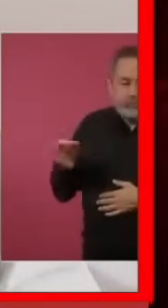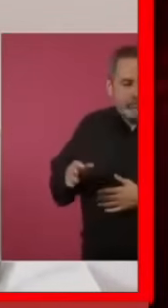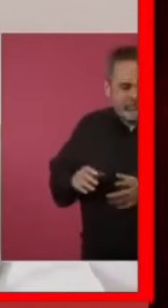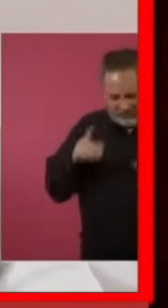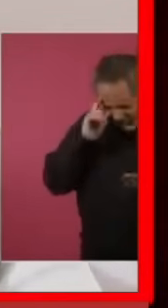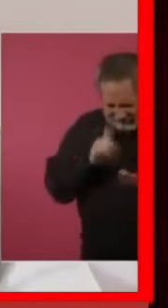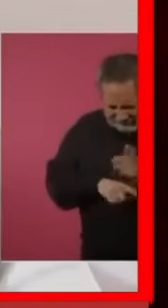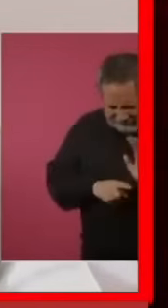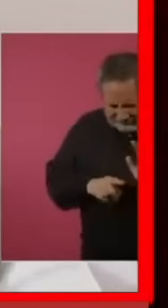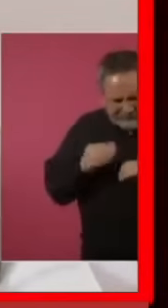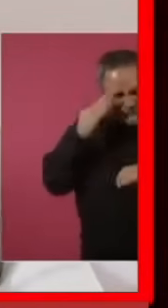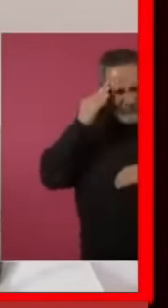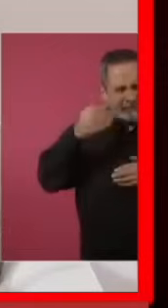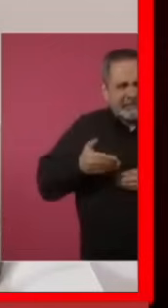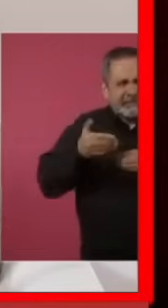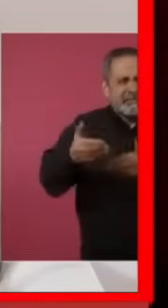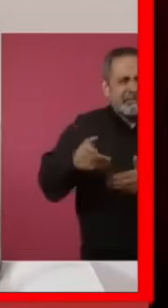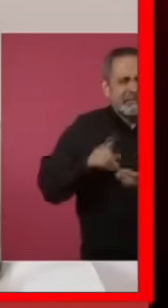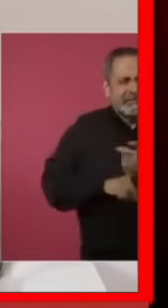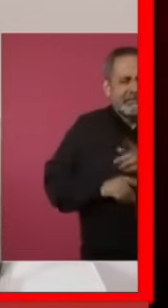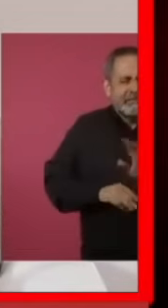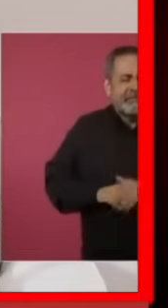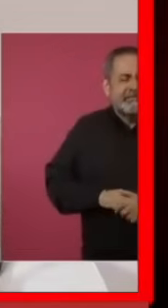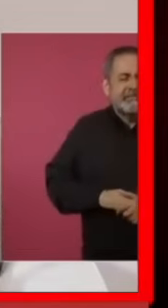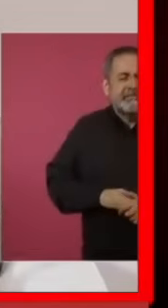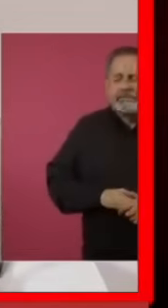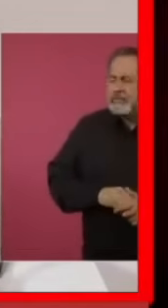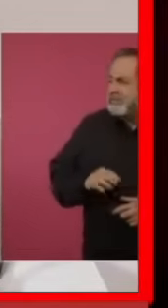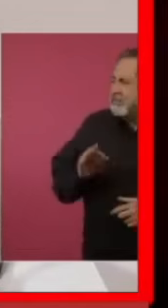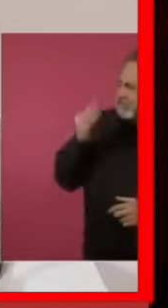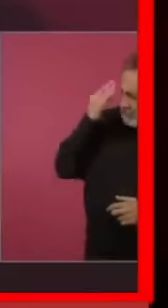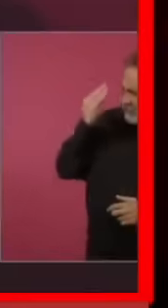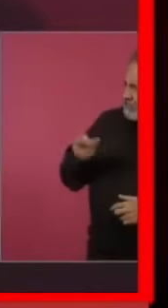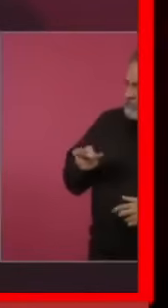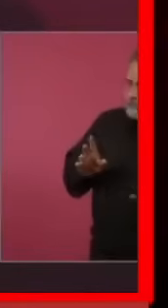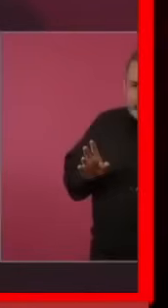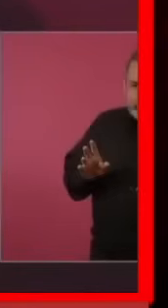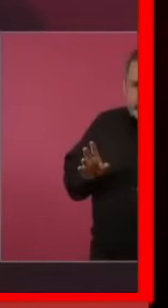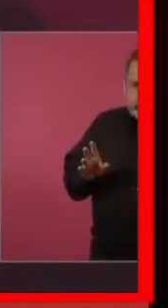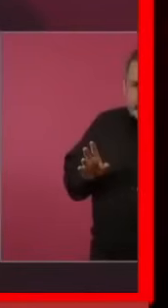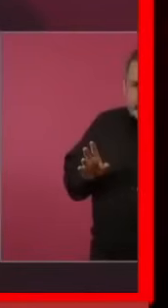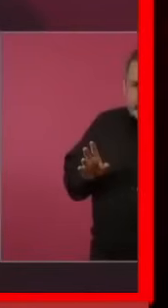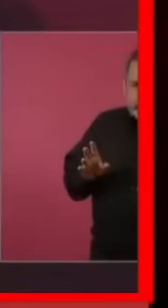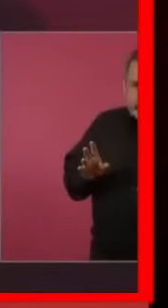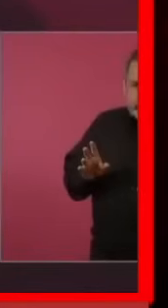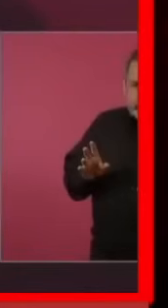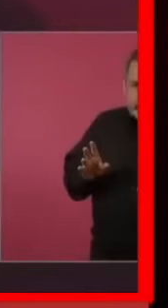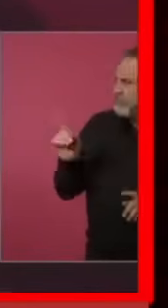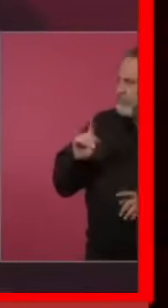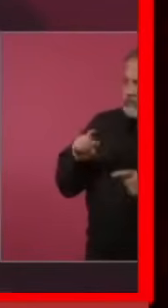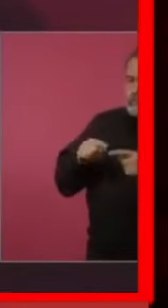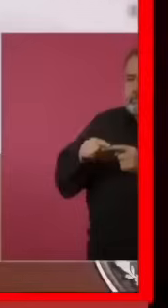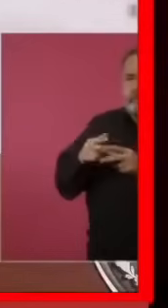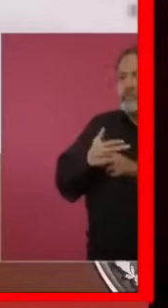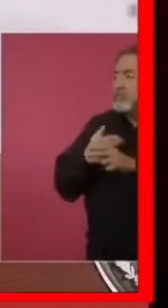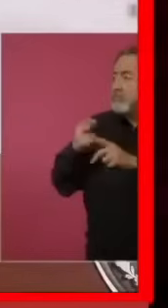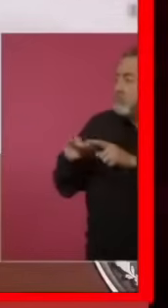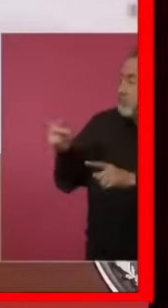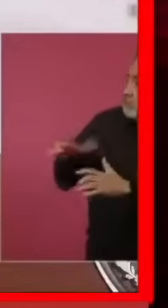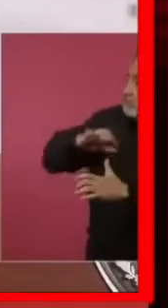creo que de tiempo, ¿no? Y para que no entrara en vigor, sino hasta que yo me